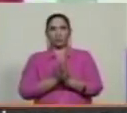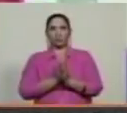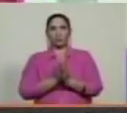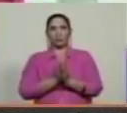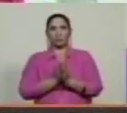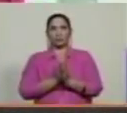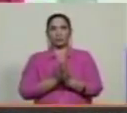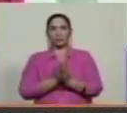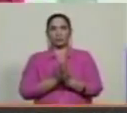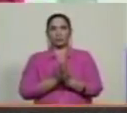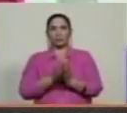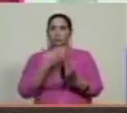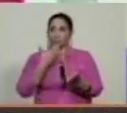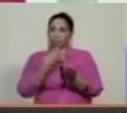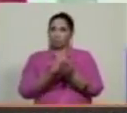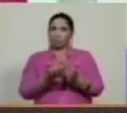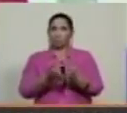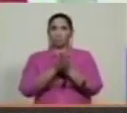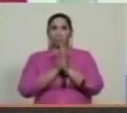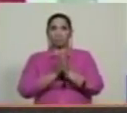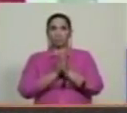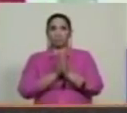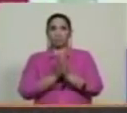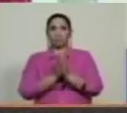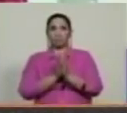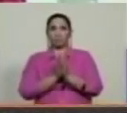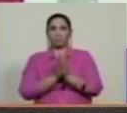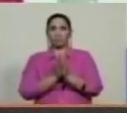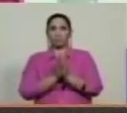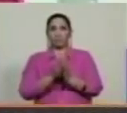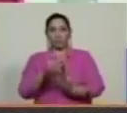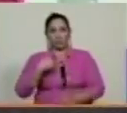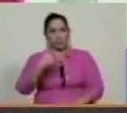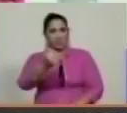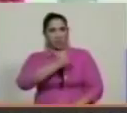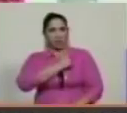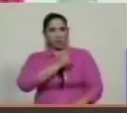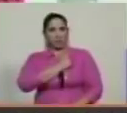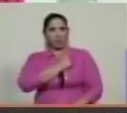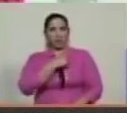Yo les pido encarecidamente a mis camaradas hermanos,